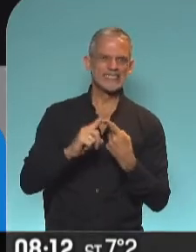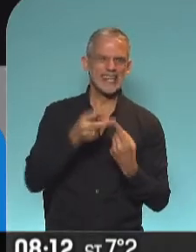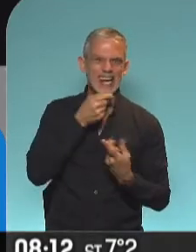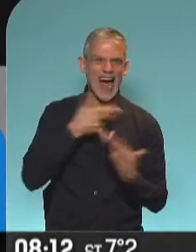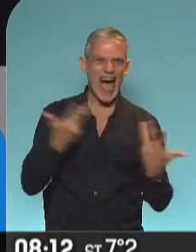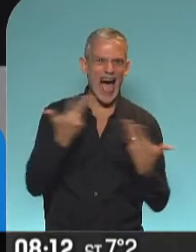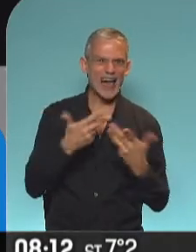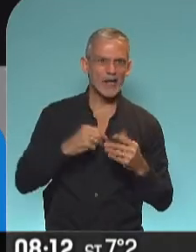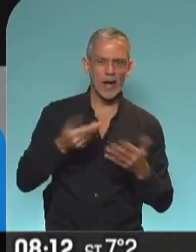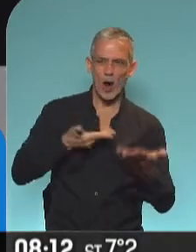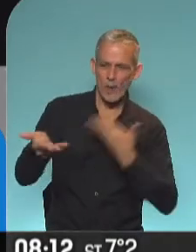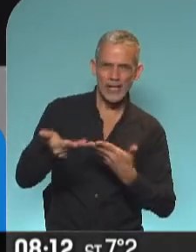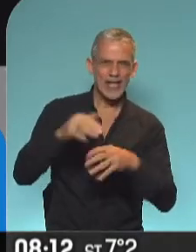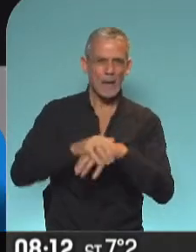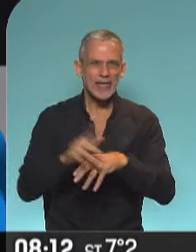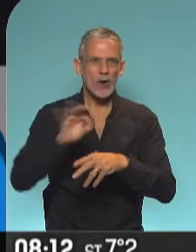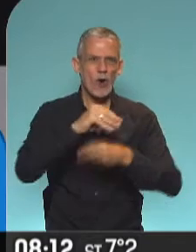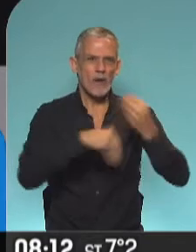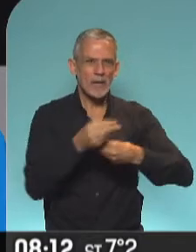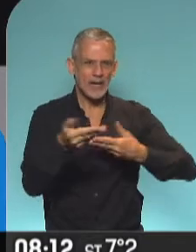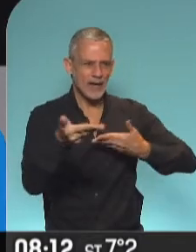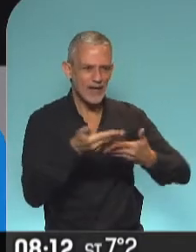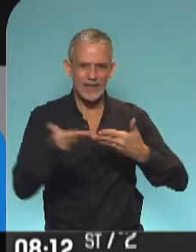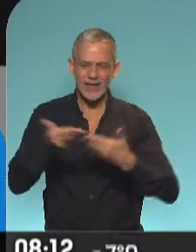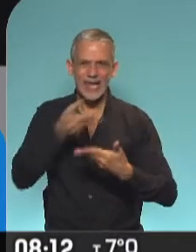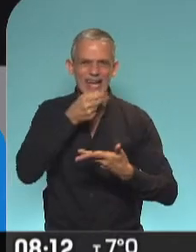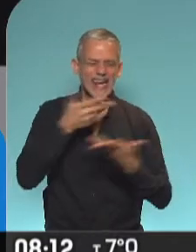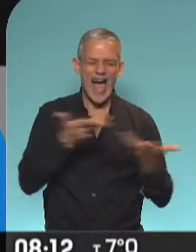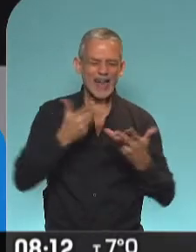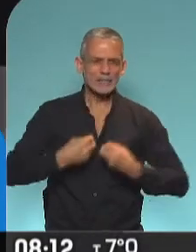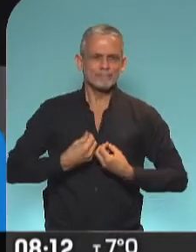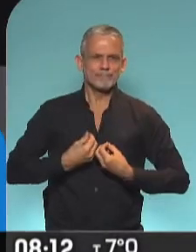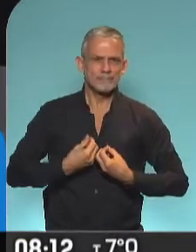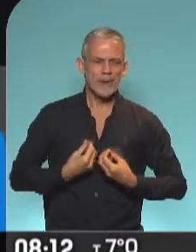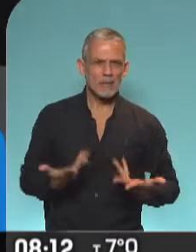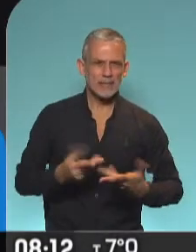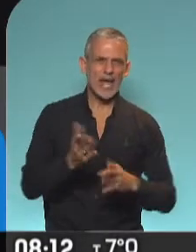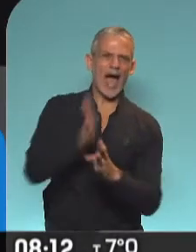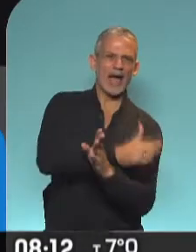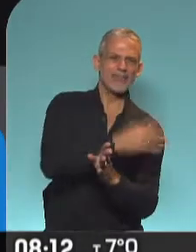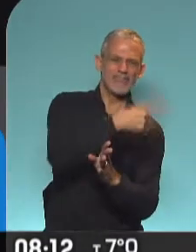de compartir con el amigo, con el familiar, lo mismo que compartíamos antes de que comenzara la pandemia?